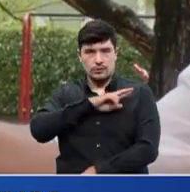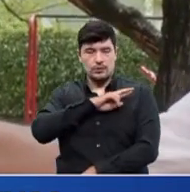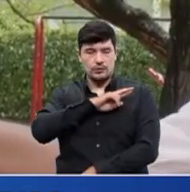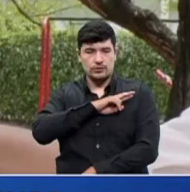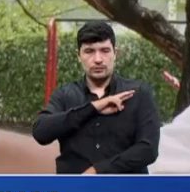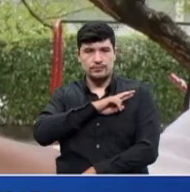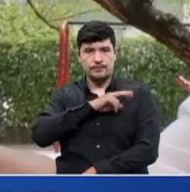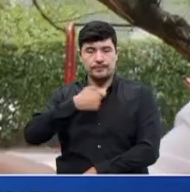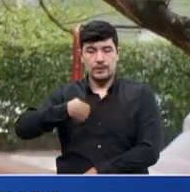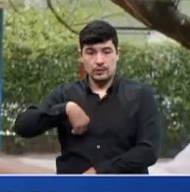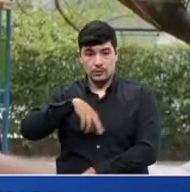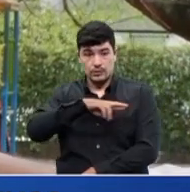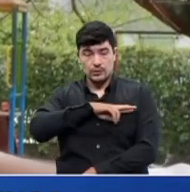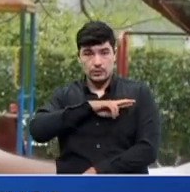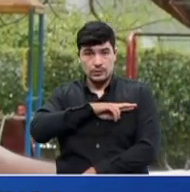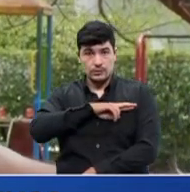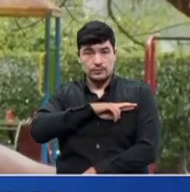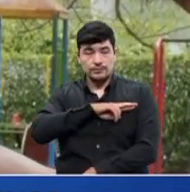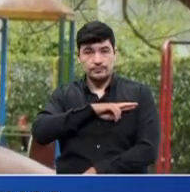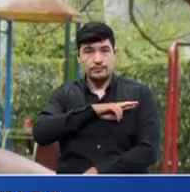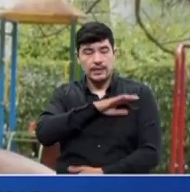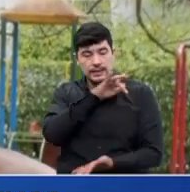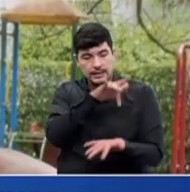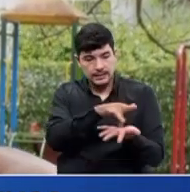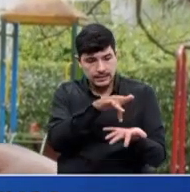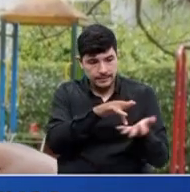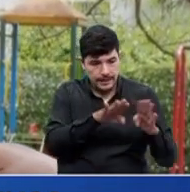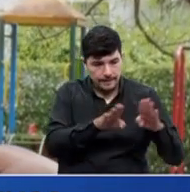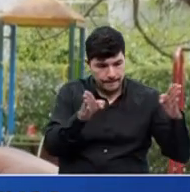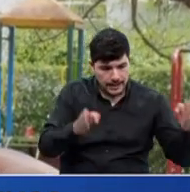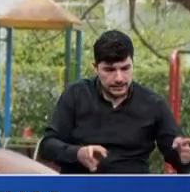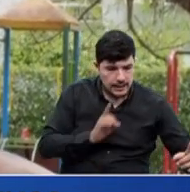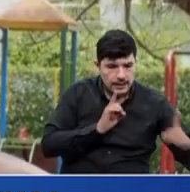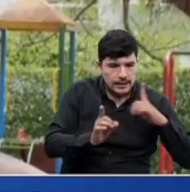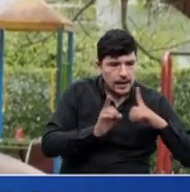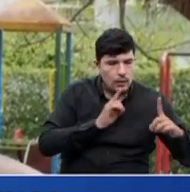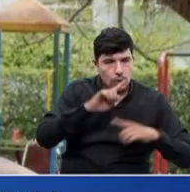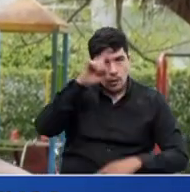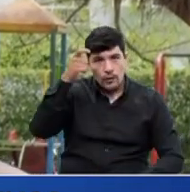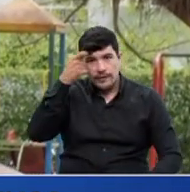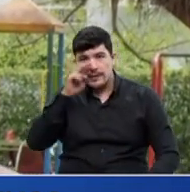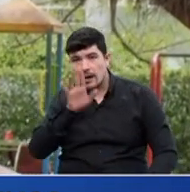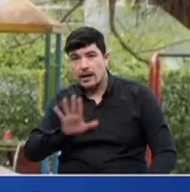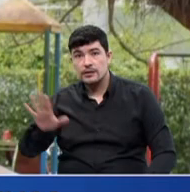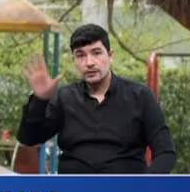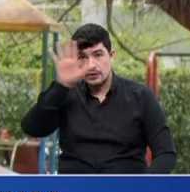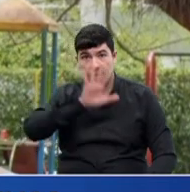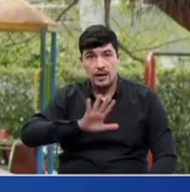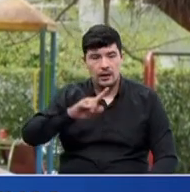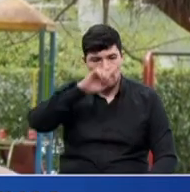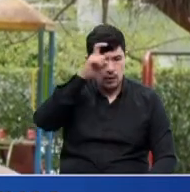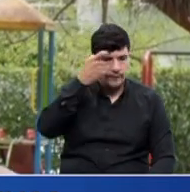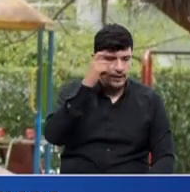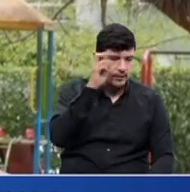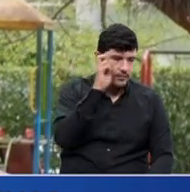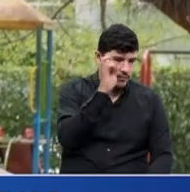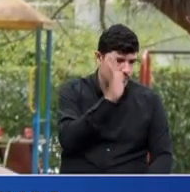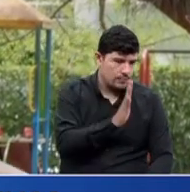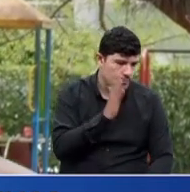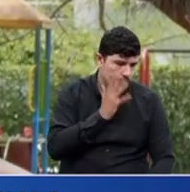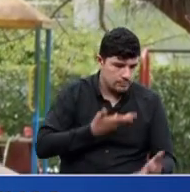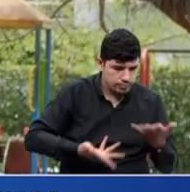mesa de diálogos con representantes del gobierno nacional, departamental y local, donde logramos avanzar de parte de las organizaciones sociales